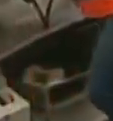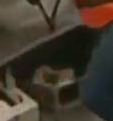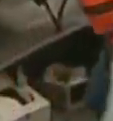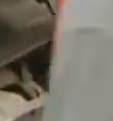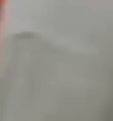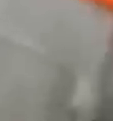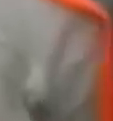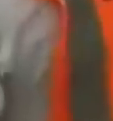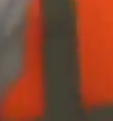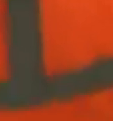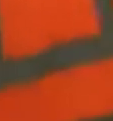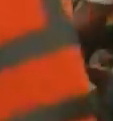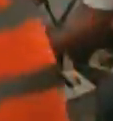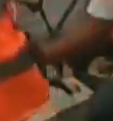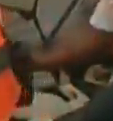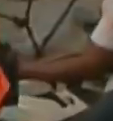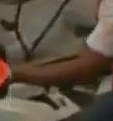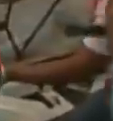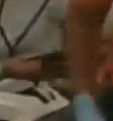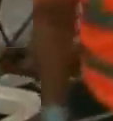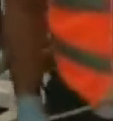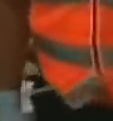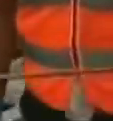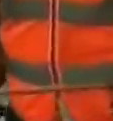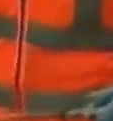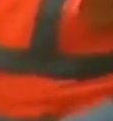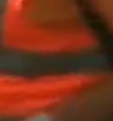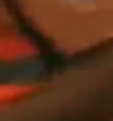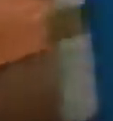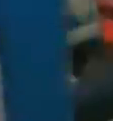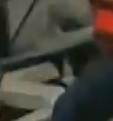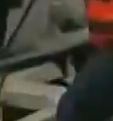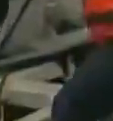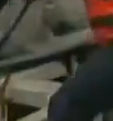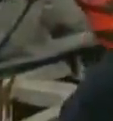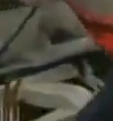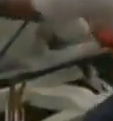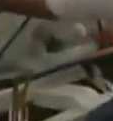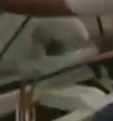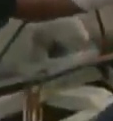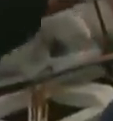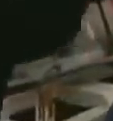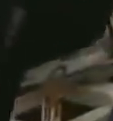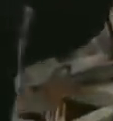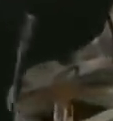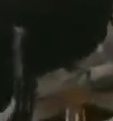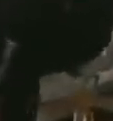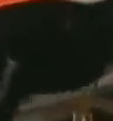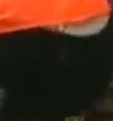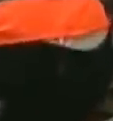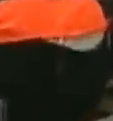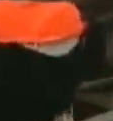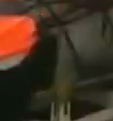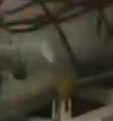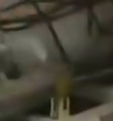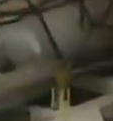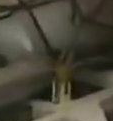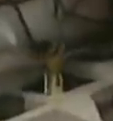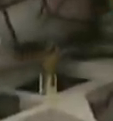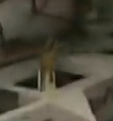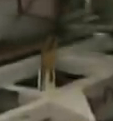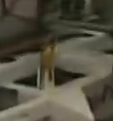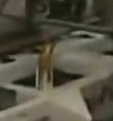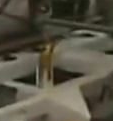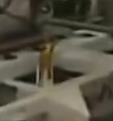Así es, Rodicelis, nosotros seguimos acá desde el Aeropuerto Internacional de Maiquetía, Simón Bolívar, dándole cobertura a lo que ha sido el arribo